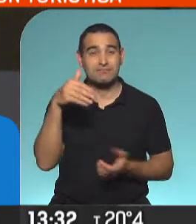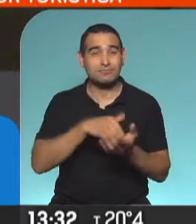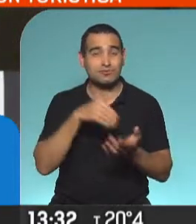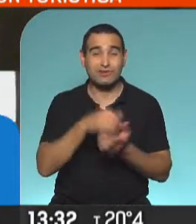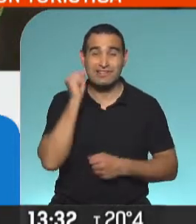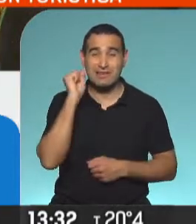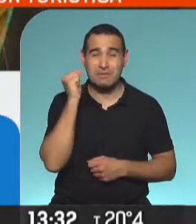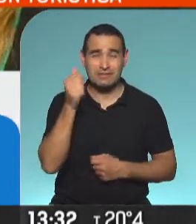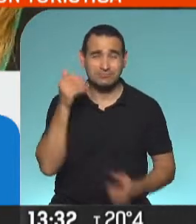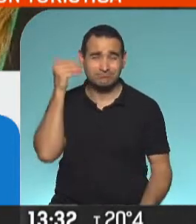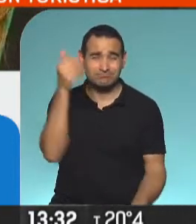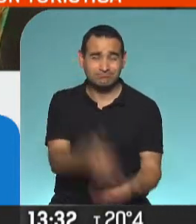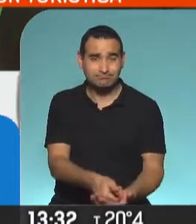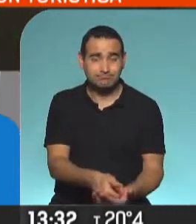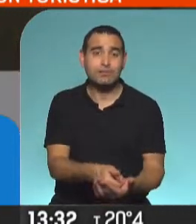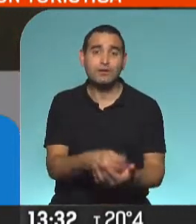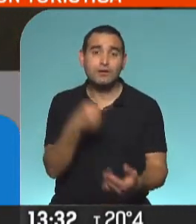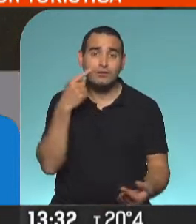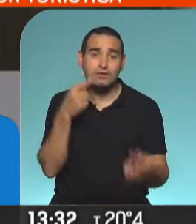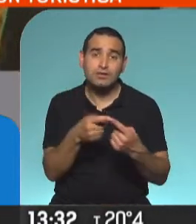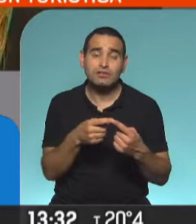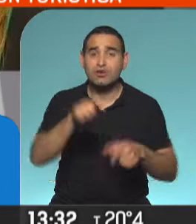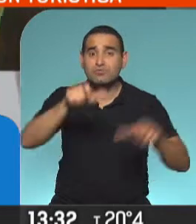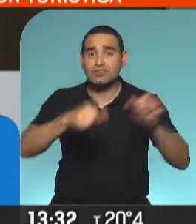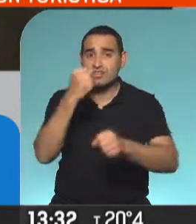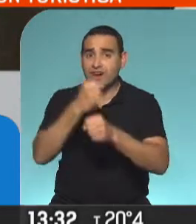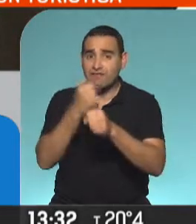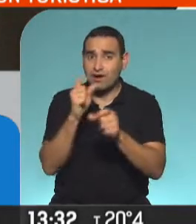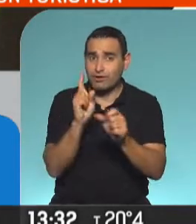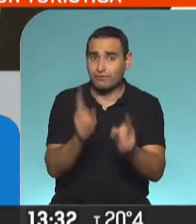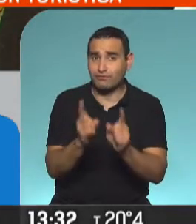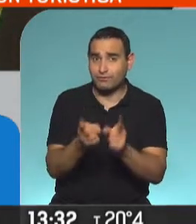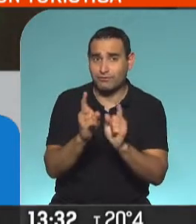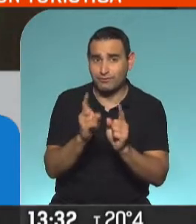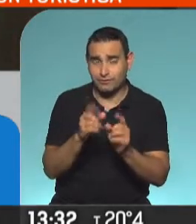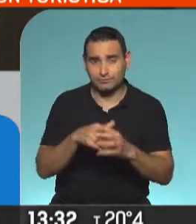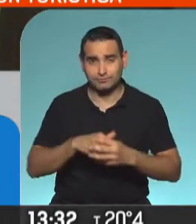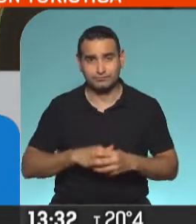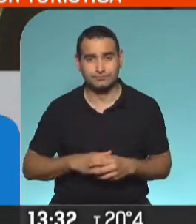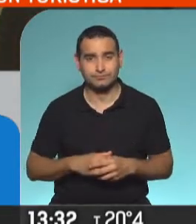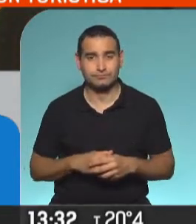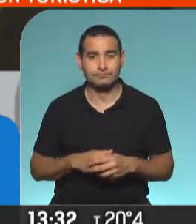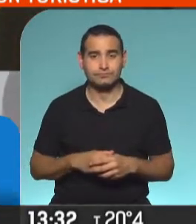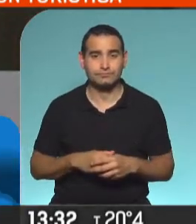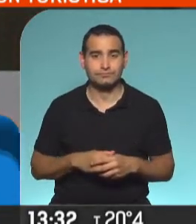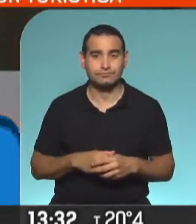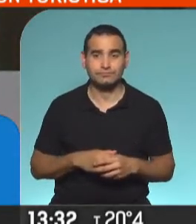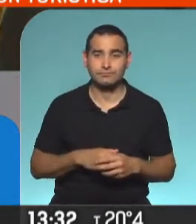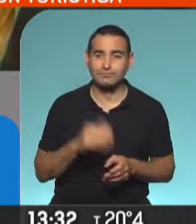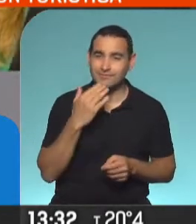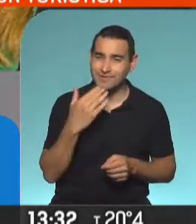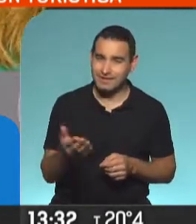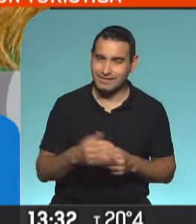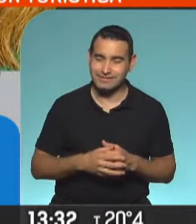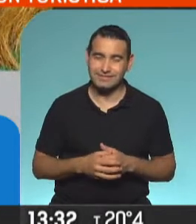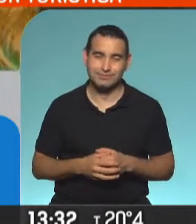53.000 millones de pesos para poder garantizar la fuente de trabajo de los trabajadores y de las trabajadoras de la actividad. Muchísimas gracias, Yanina.